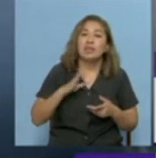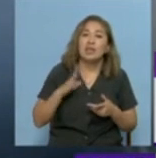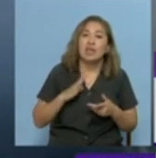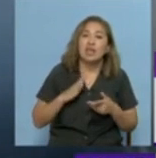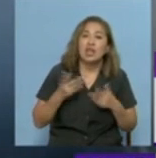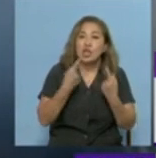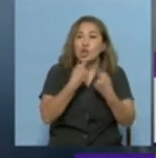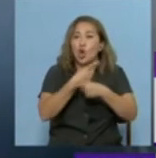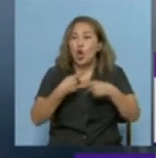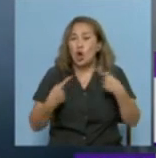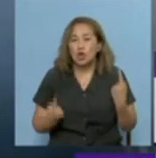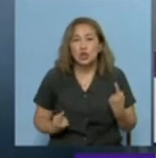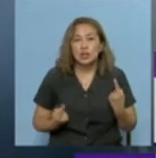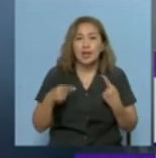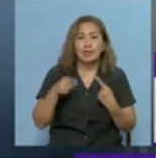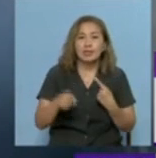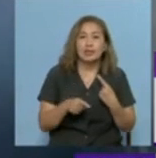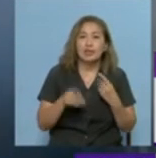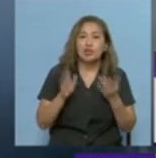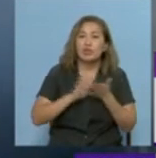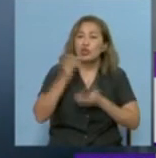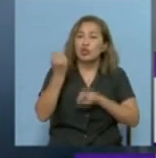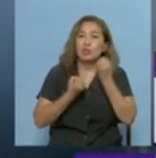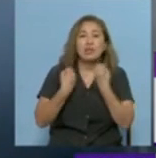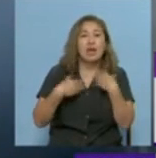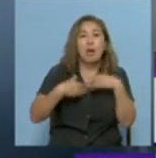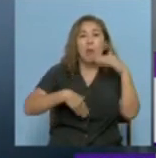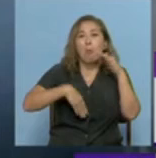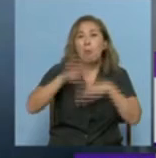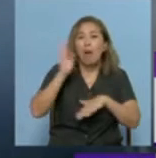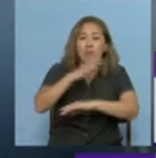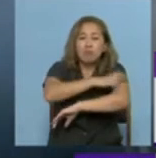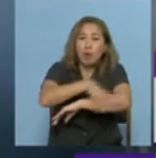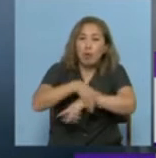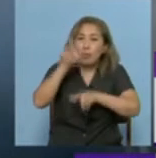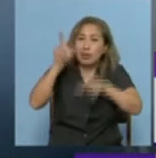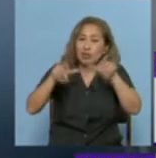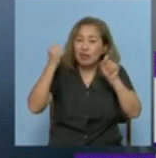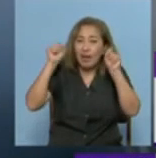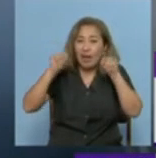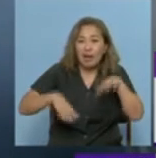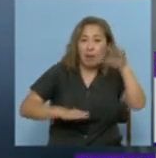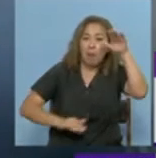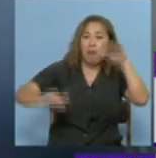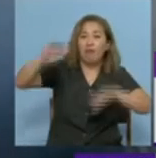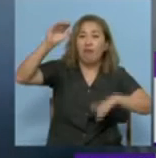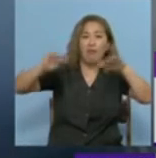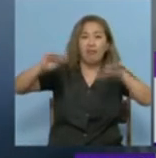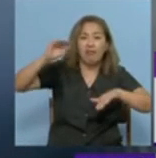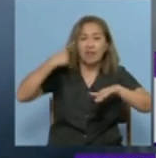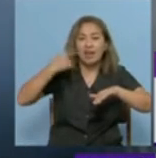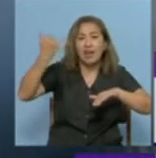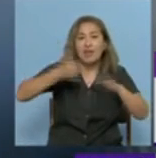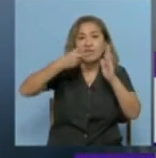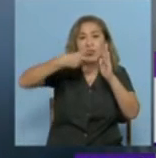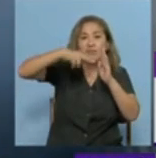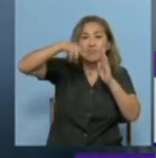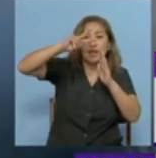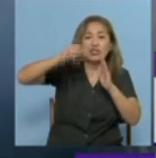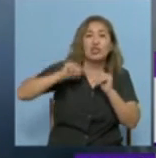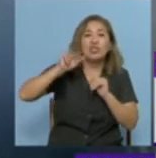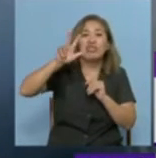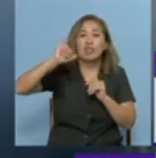Bruto per cápita por encima de esos 4 puntos, o sea que vamos a estar más empobrecidos y más desiguales. Vamos a tener una inflación que va a estar en